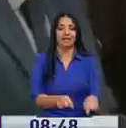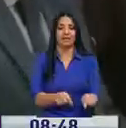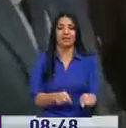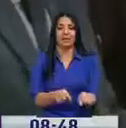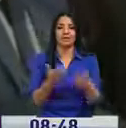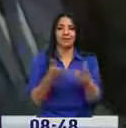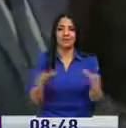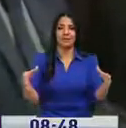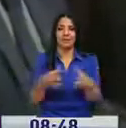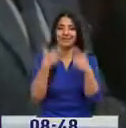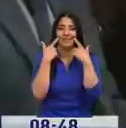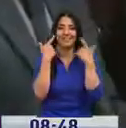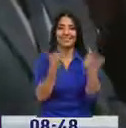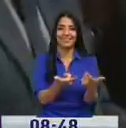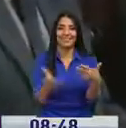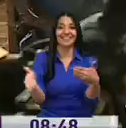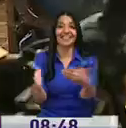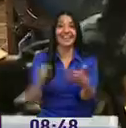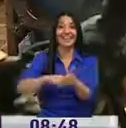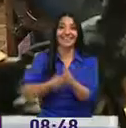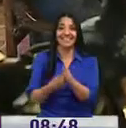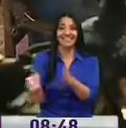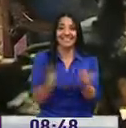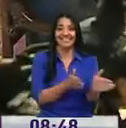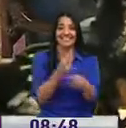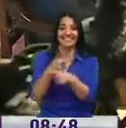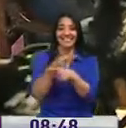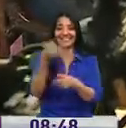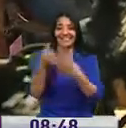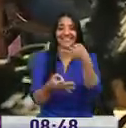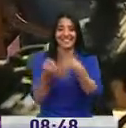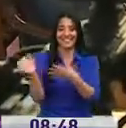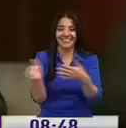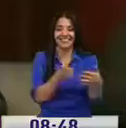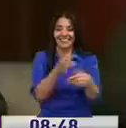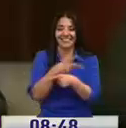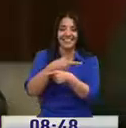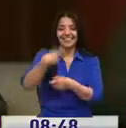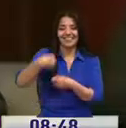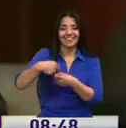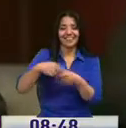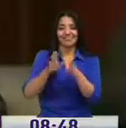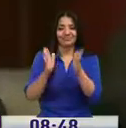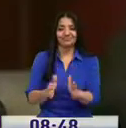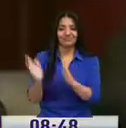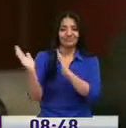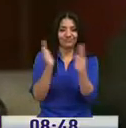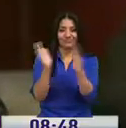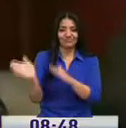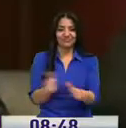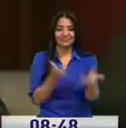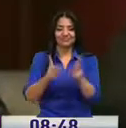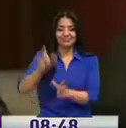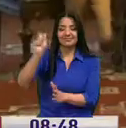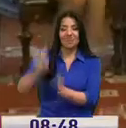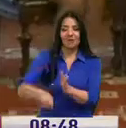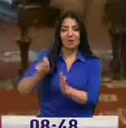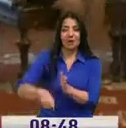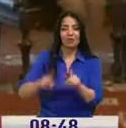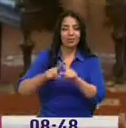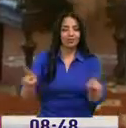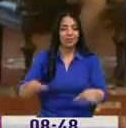de la Fiscalía, Contraloría, Consejo de la Judicatura, Consejo de Participación Transitorio y Procuraduría, entre